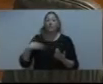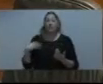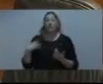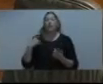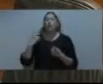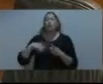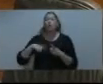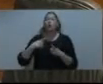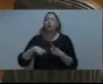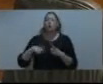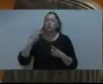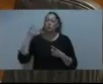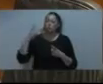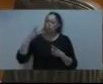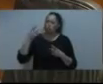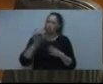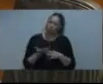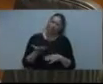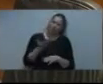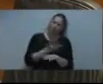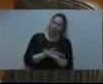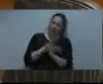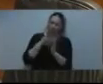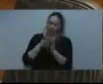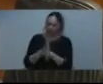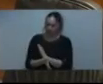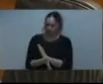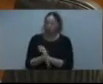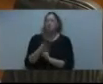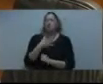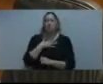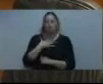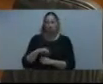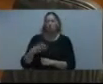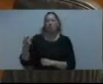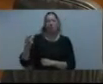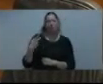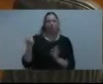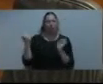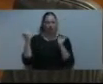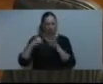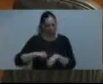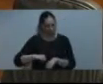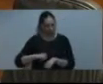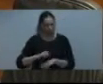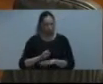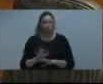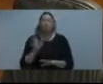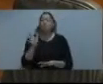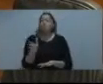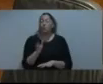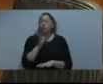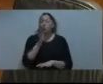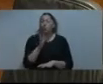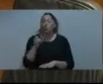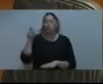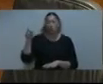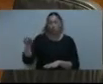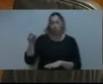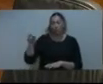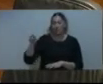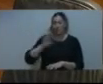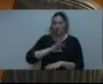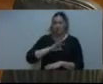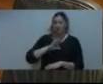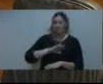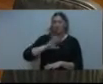consideraciones previas, que creo que incluso podemos estar de acuerdo, porque usted, señoría, me parece un